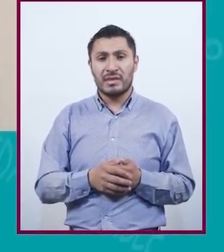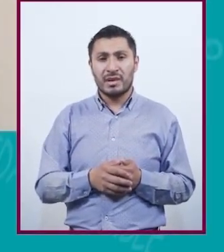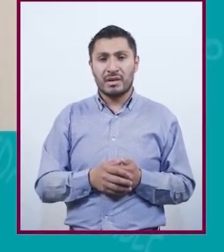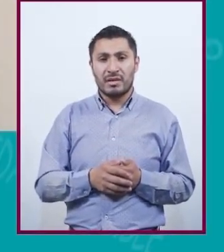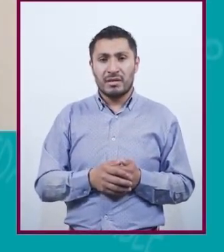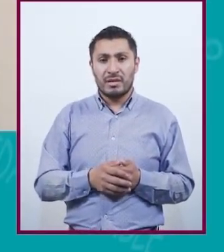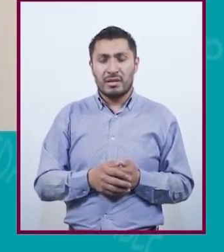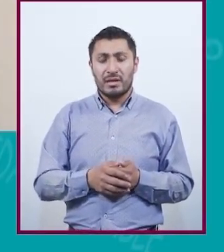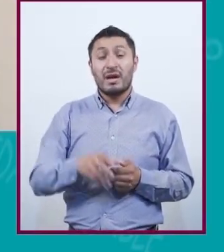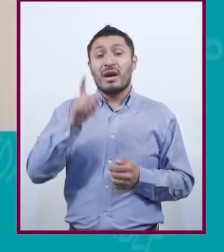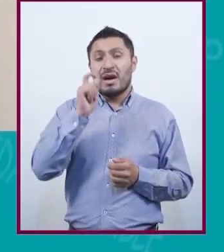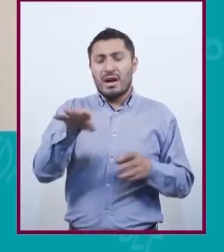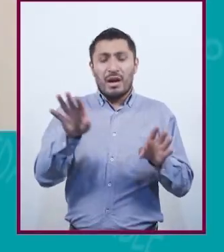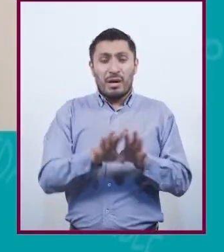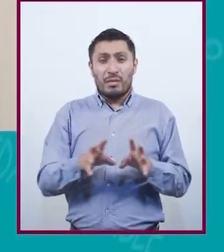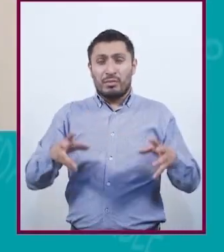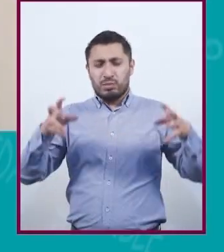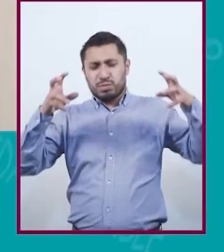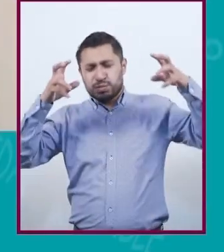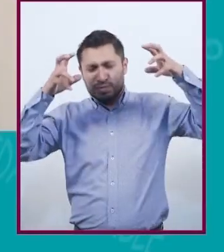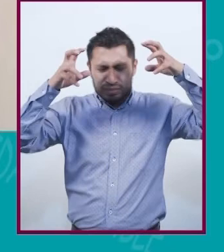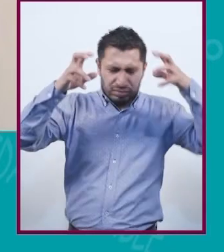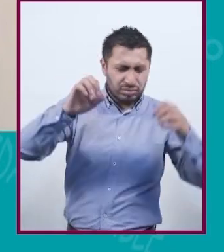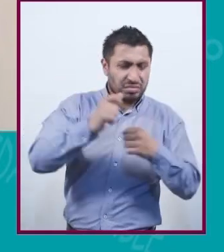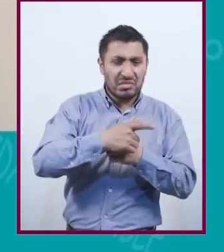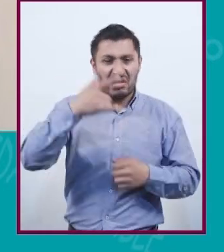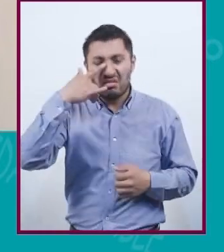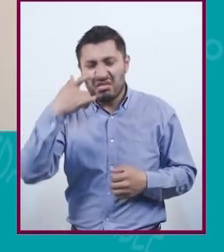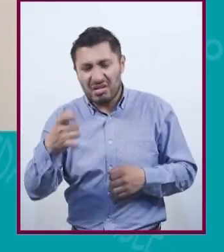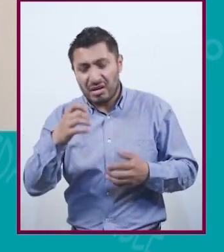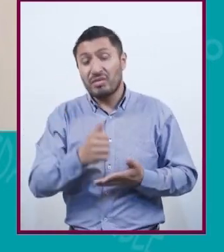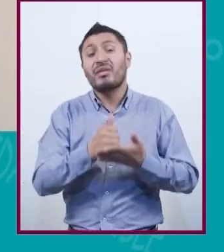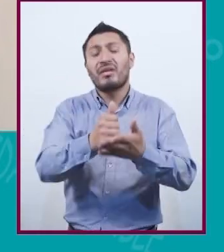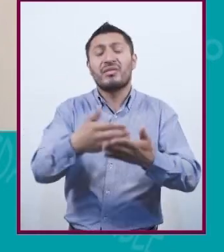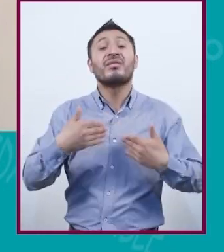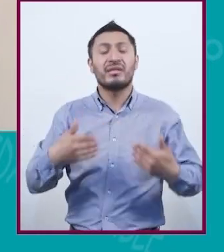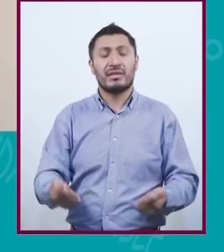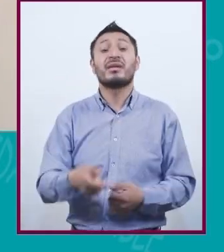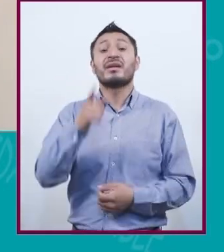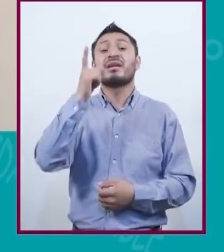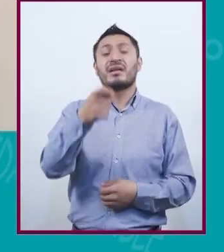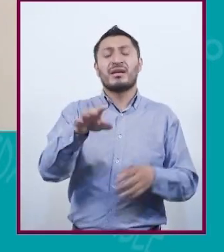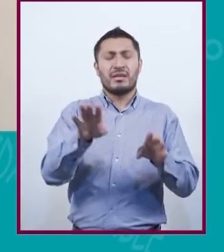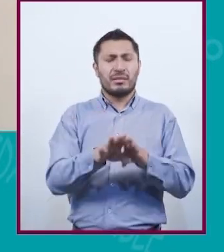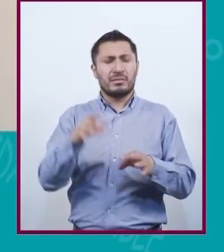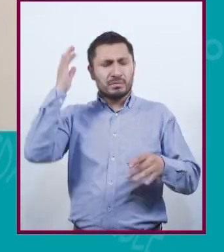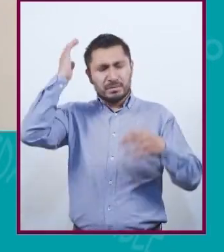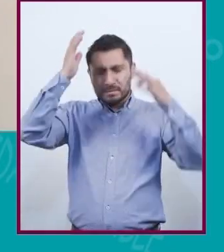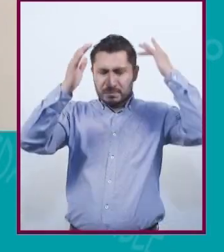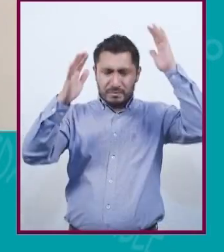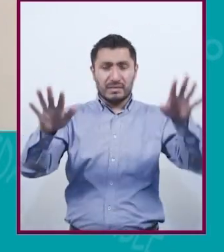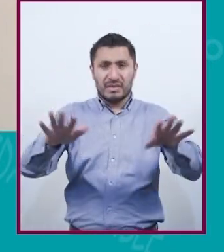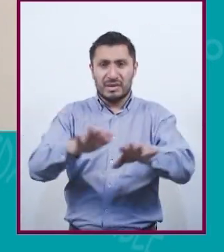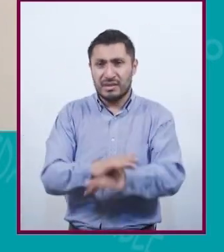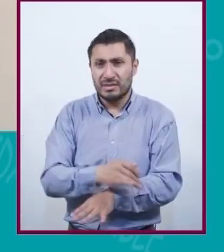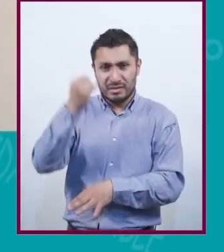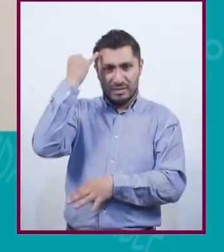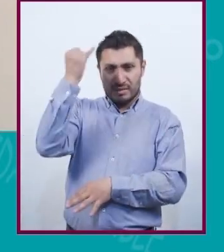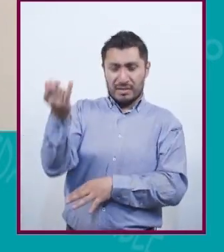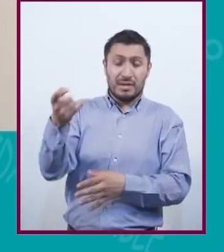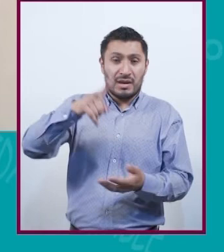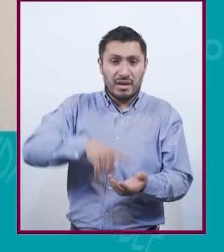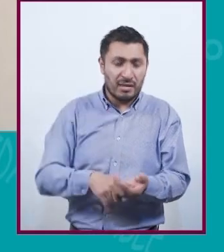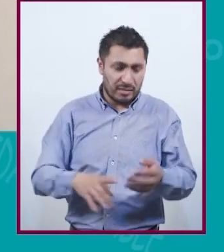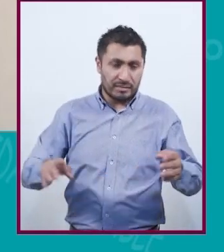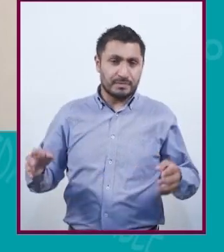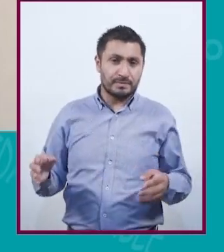la cuestión de dar forma a lo monstruoso. Es decir, con la Ilustración y el racionalismo hubo un cambio